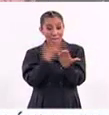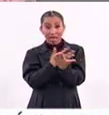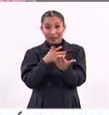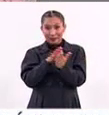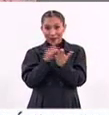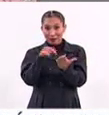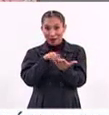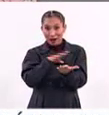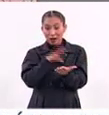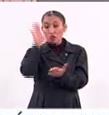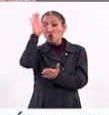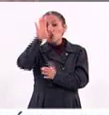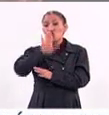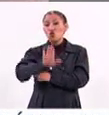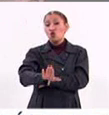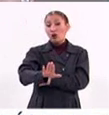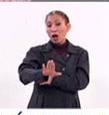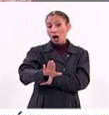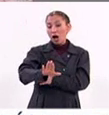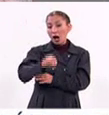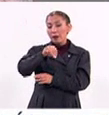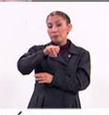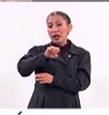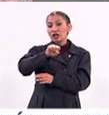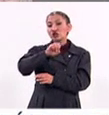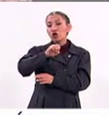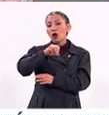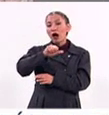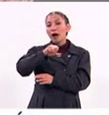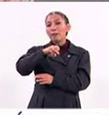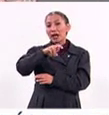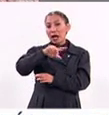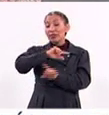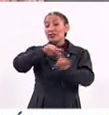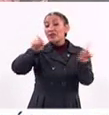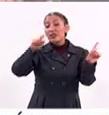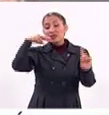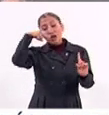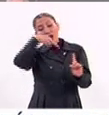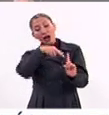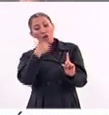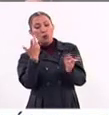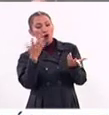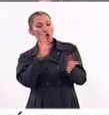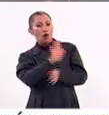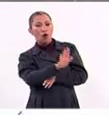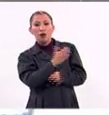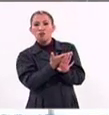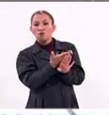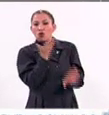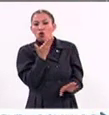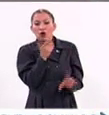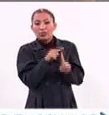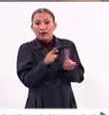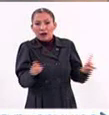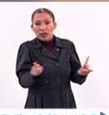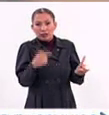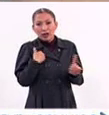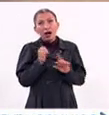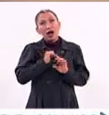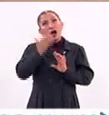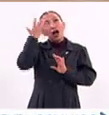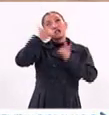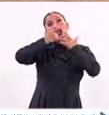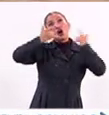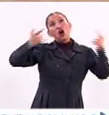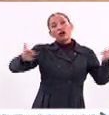libro. De la cultura. Y de la cultura mesoamericana. Mesoamericana vista desde otra manera, con una perspectiva muy diferente de la